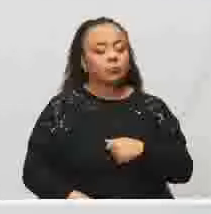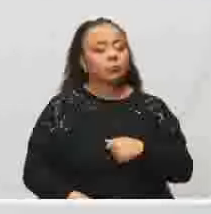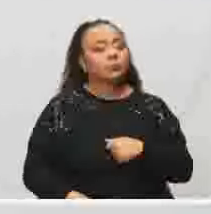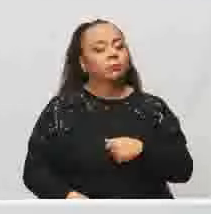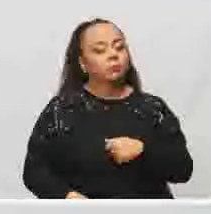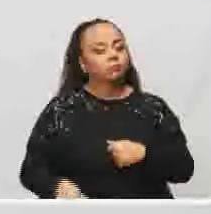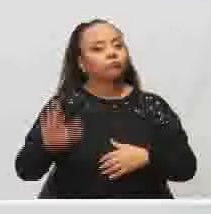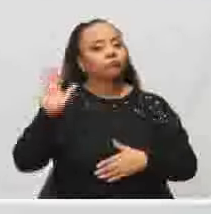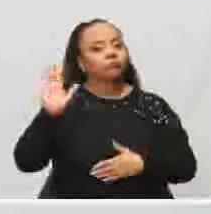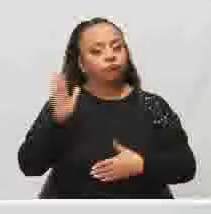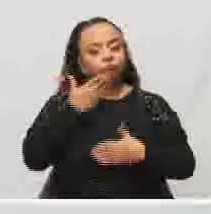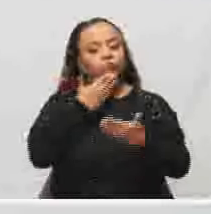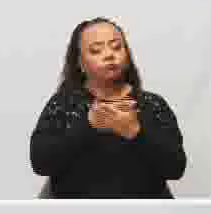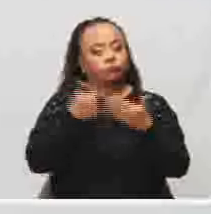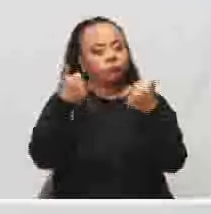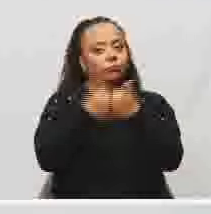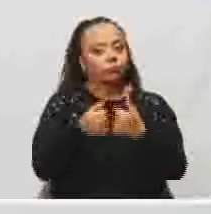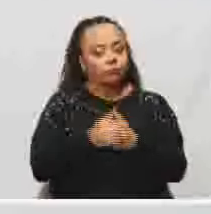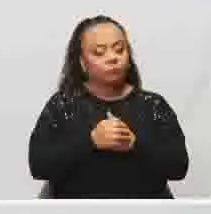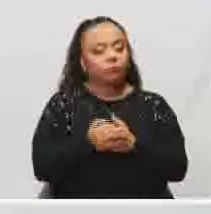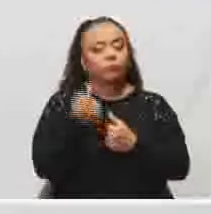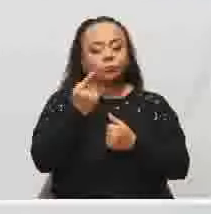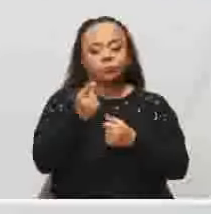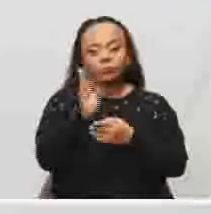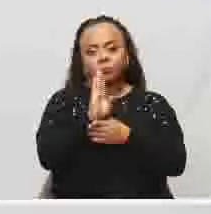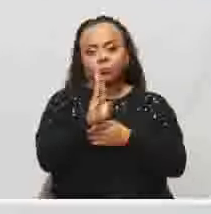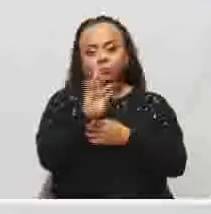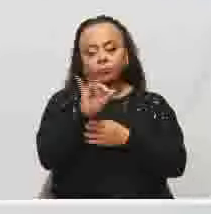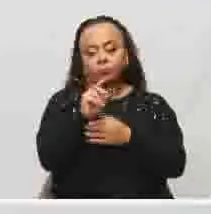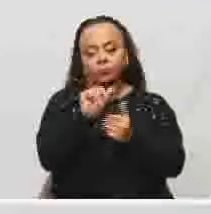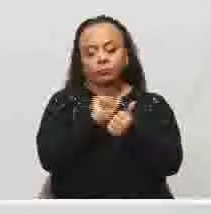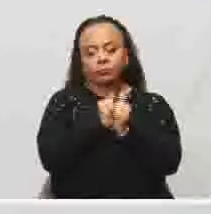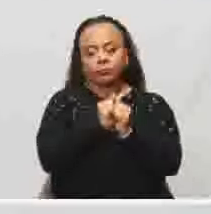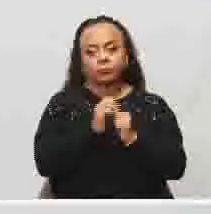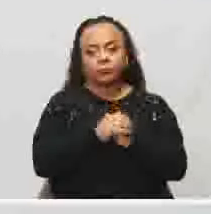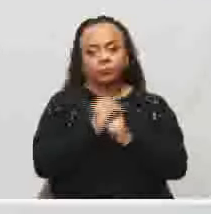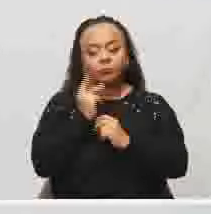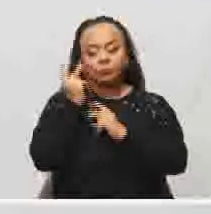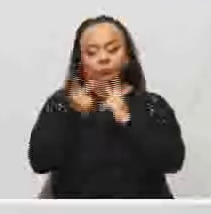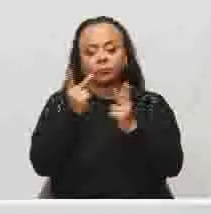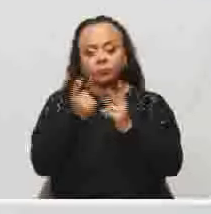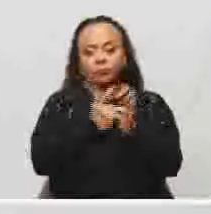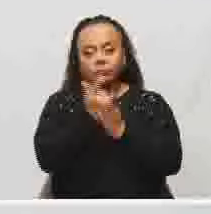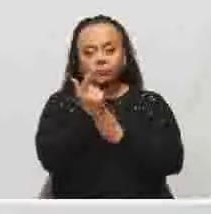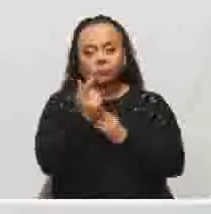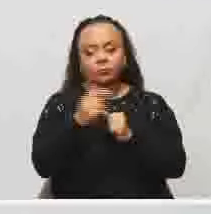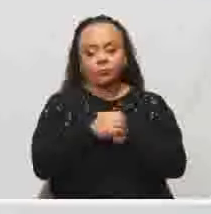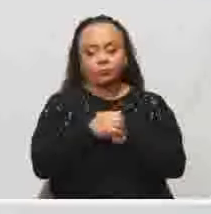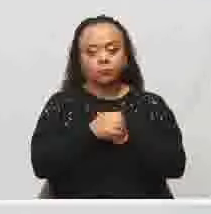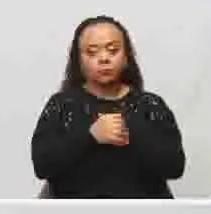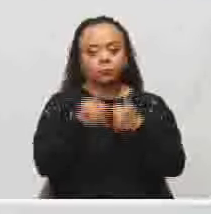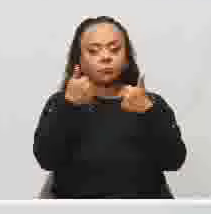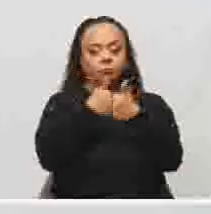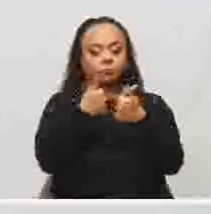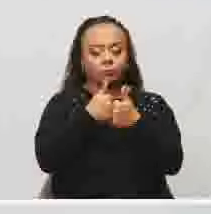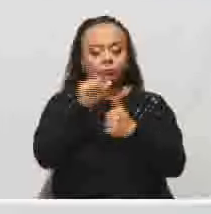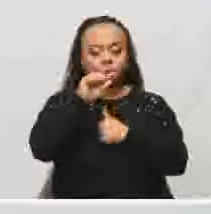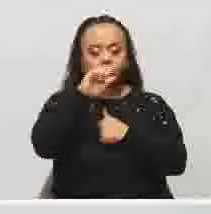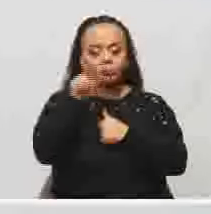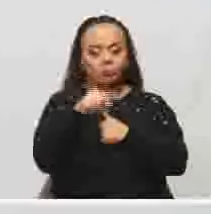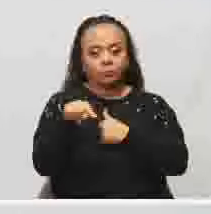ser un muy buen partido aquí en la pantalla de Tigo Sports la visita Liberia recibe a